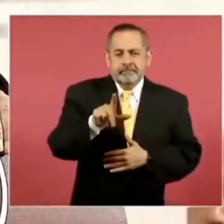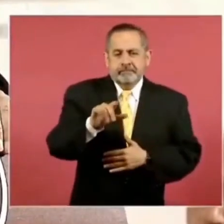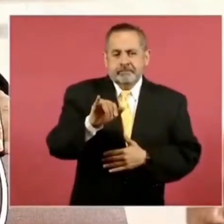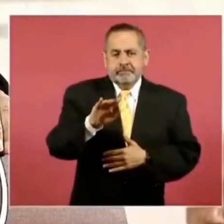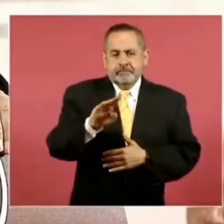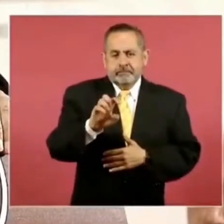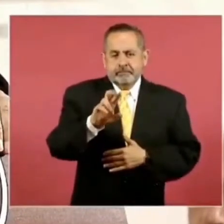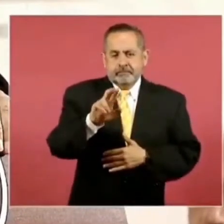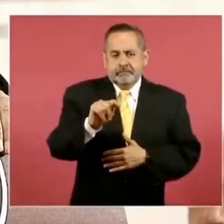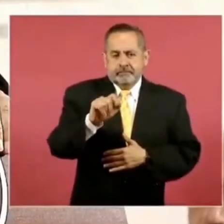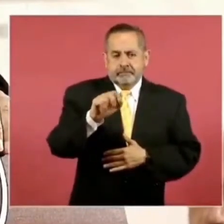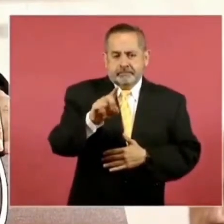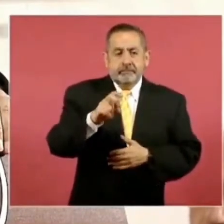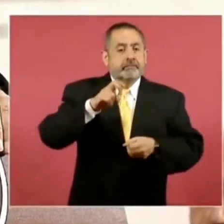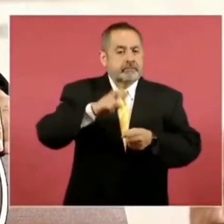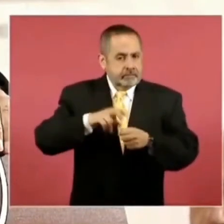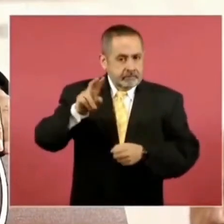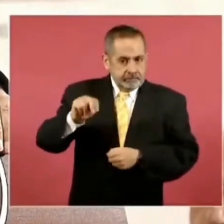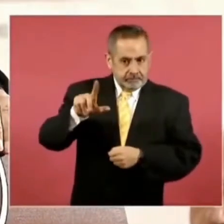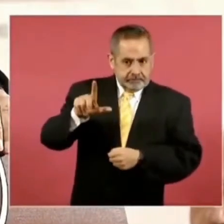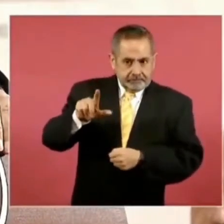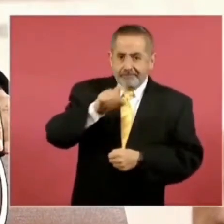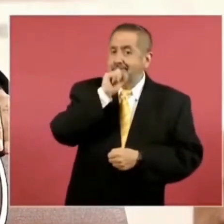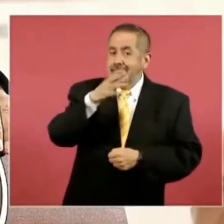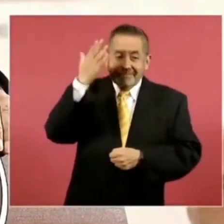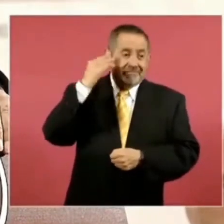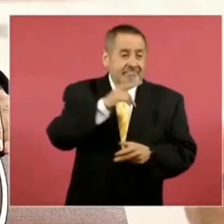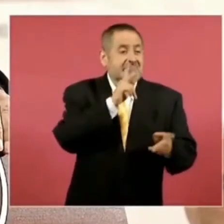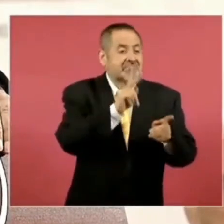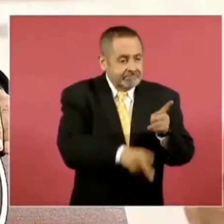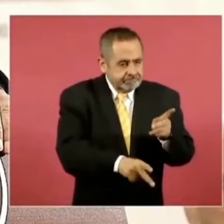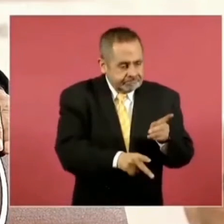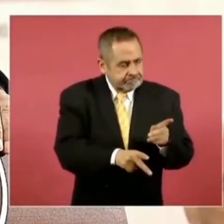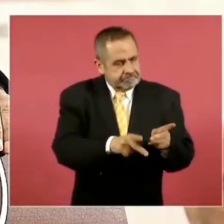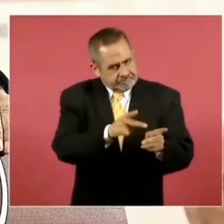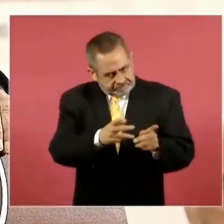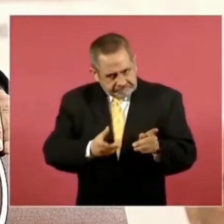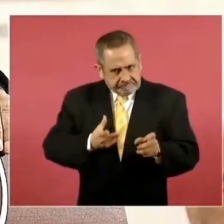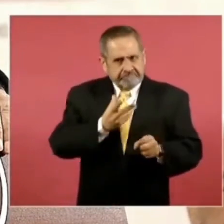León, que también la encontramos en proceso.